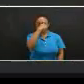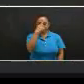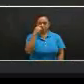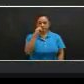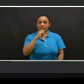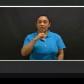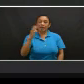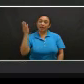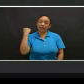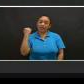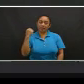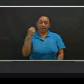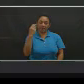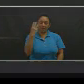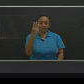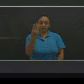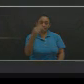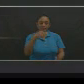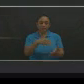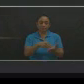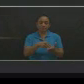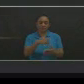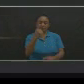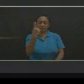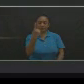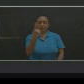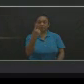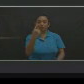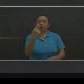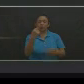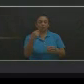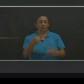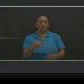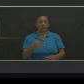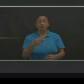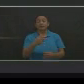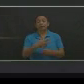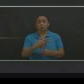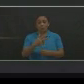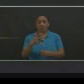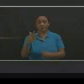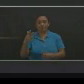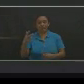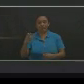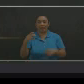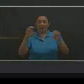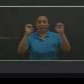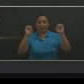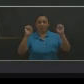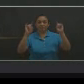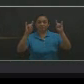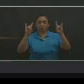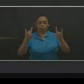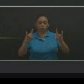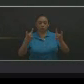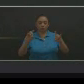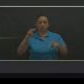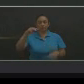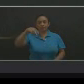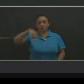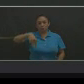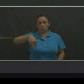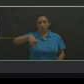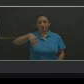kilómetros. Y más o menos de Guatemala, para que nos hagamos una idea, de Guatemala a, no sé si se dice New